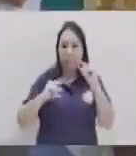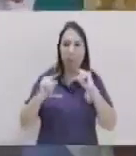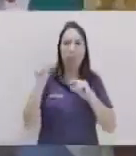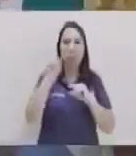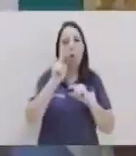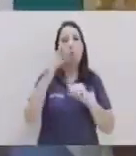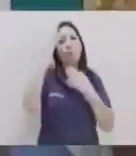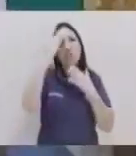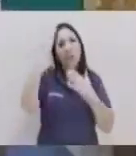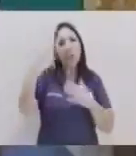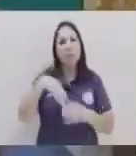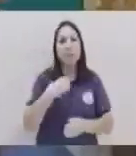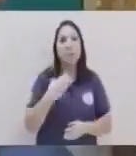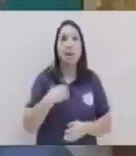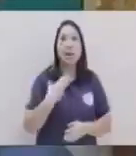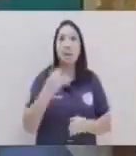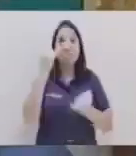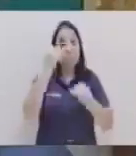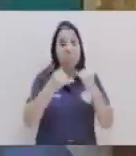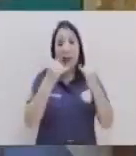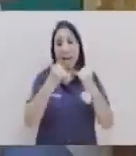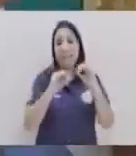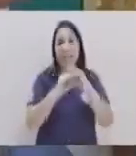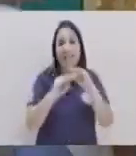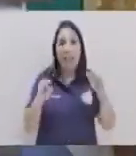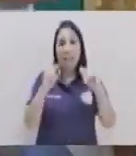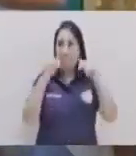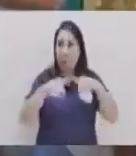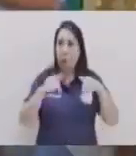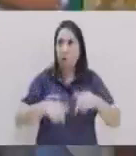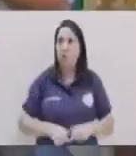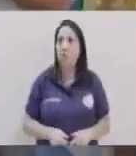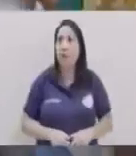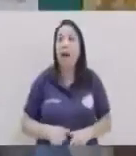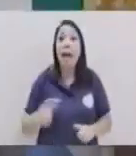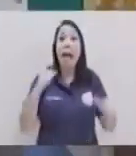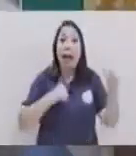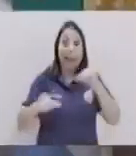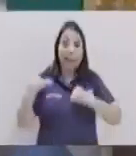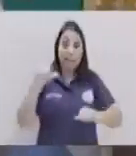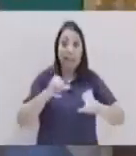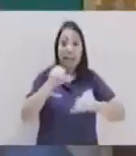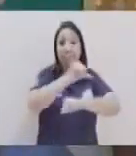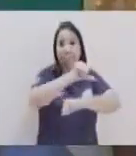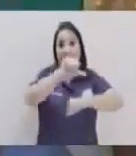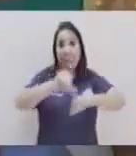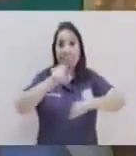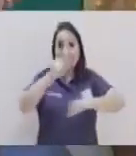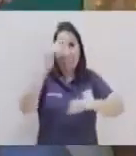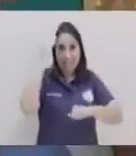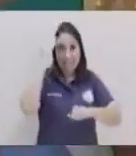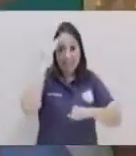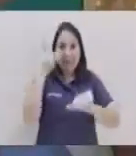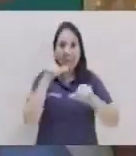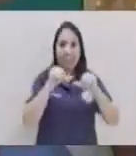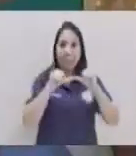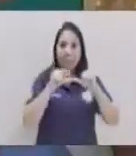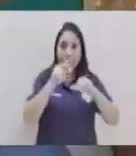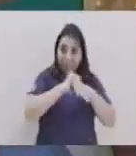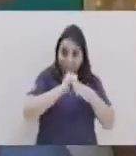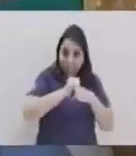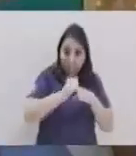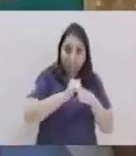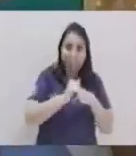situación. Profe, muchísimas gracias. Es así como llegamos al final del segmento de expresión artística, y ustedes en casa ya lo saben, pongan en práctica toda